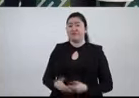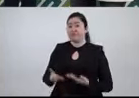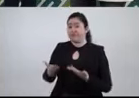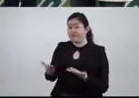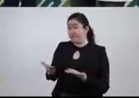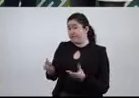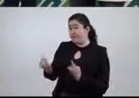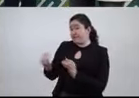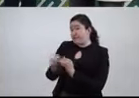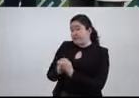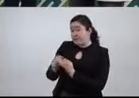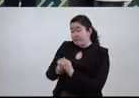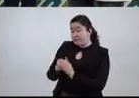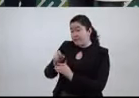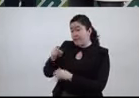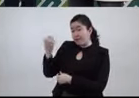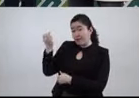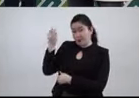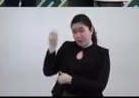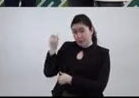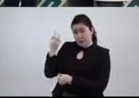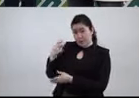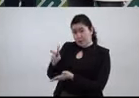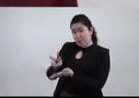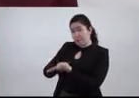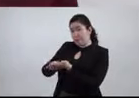¿Las clases están sujetas al semáforo verde?